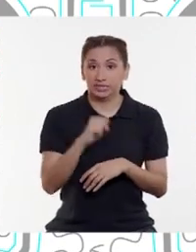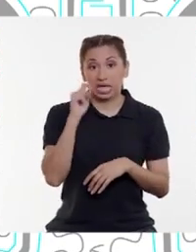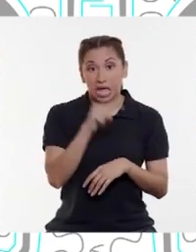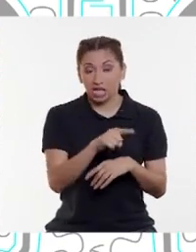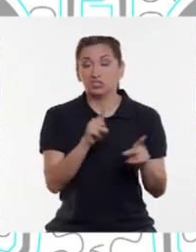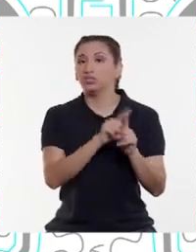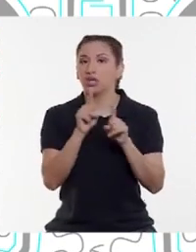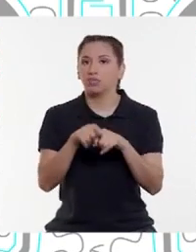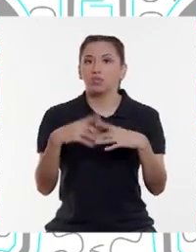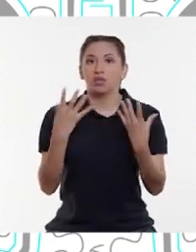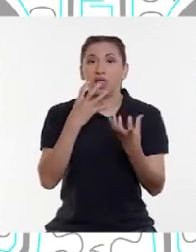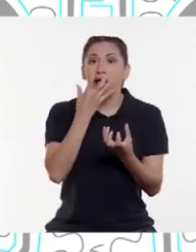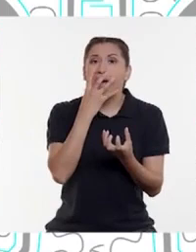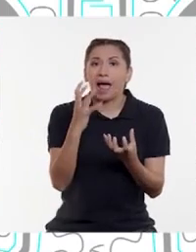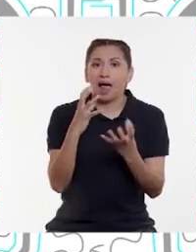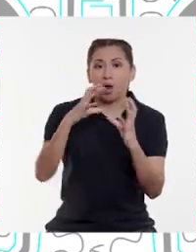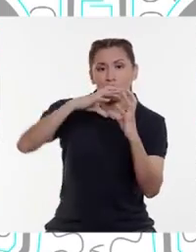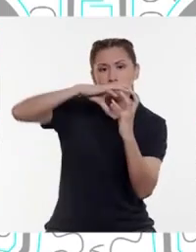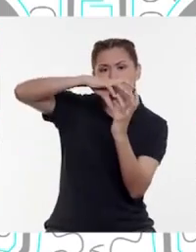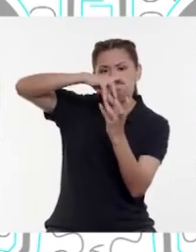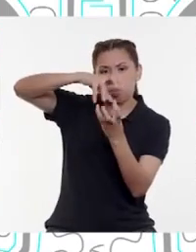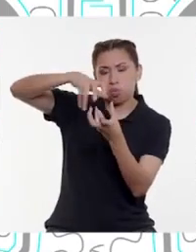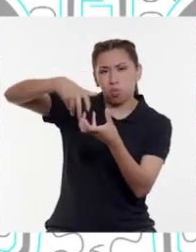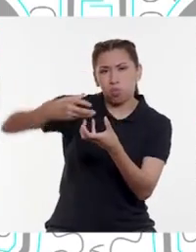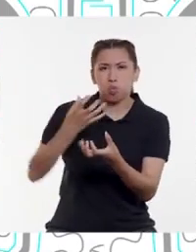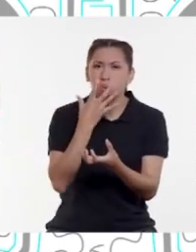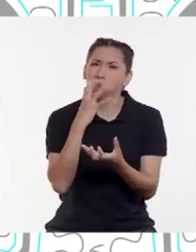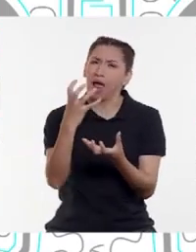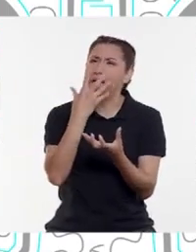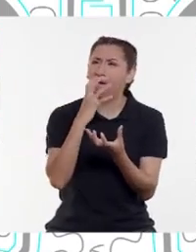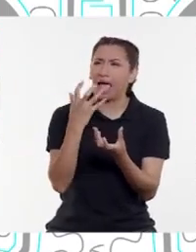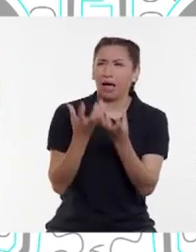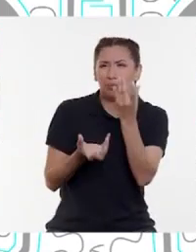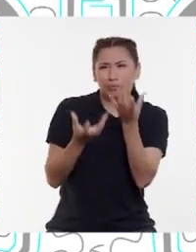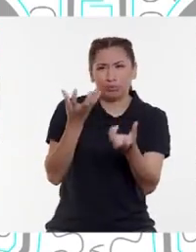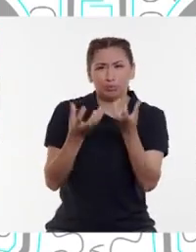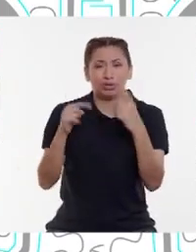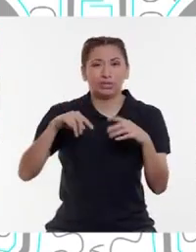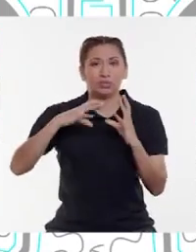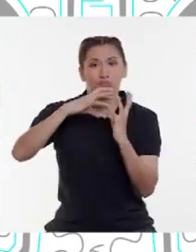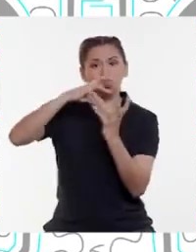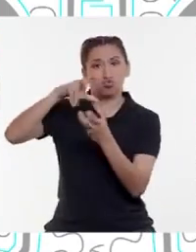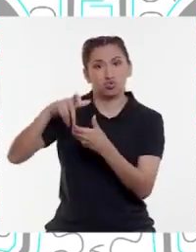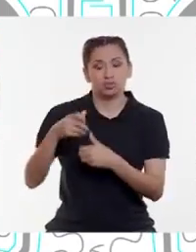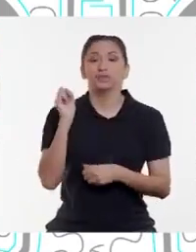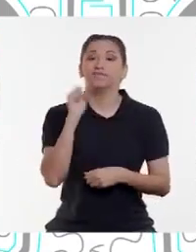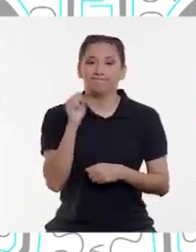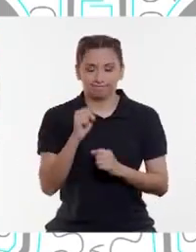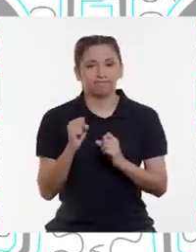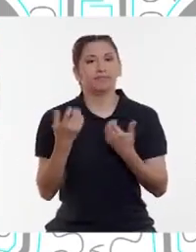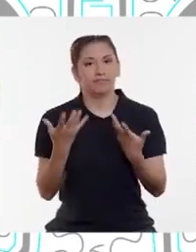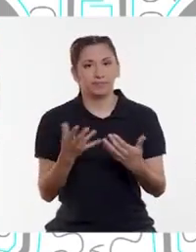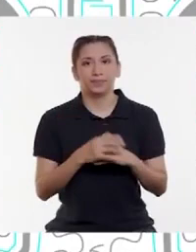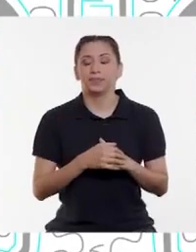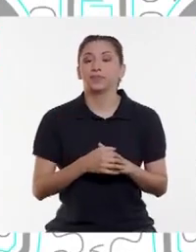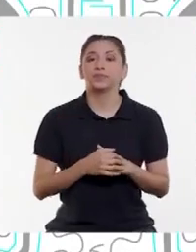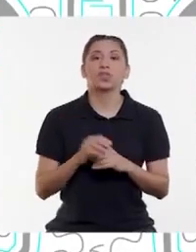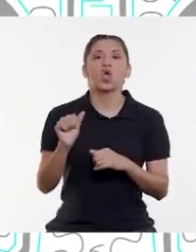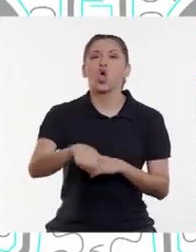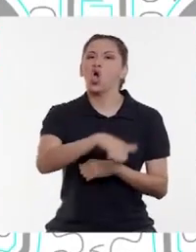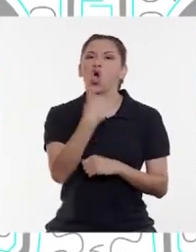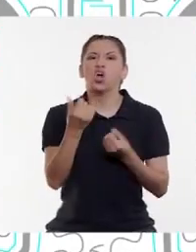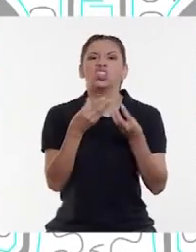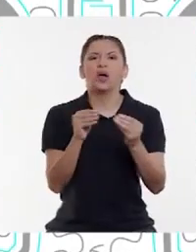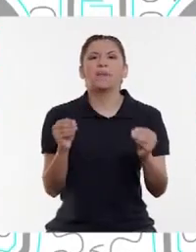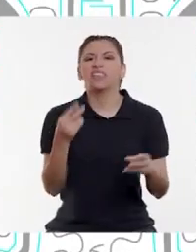eso podía desequilibrar el calentamiento global y contribuir al cambio climático de nuestro planeta. Correcto, así es.